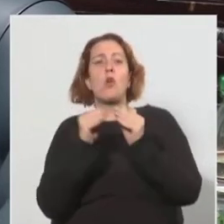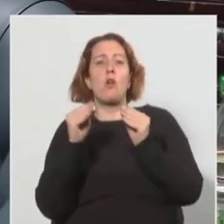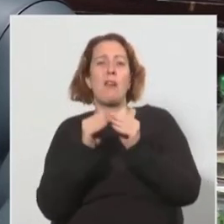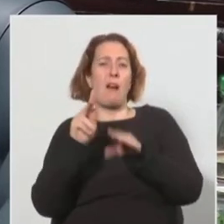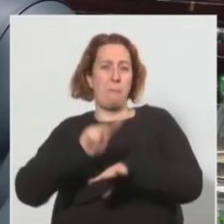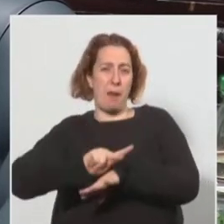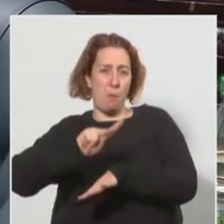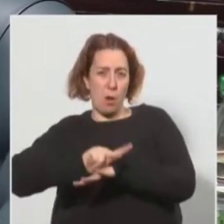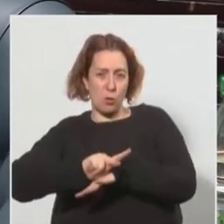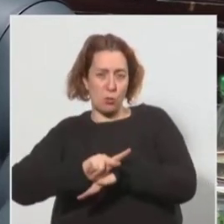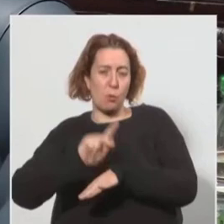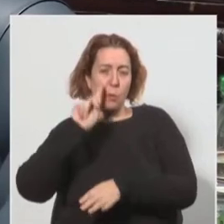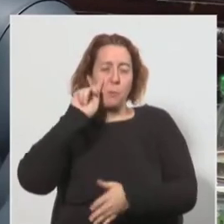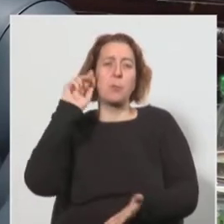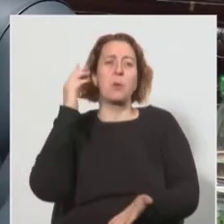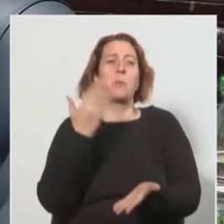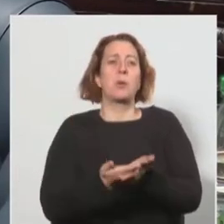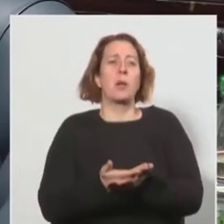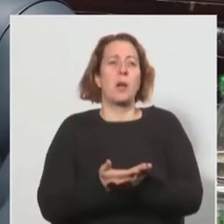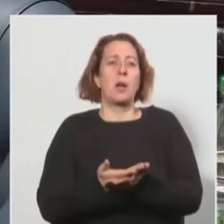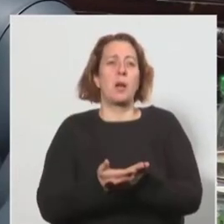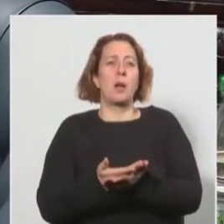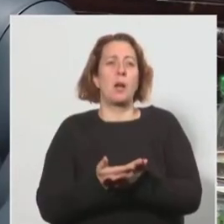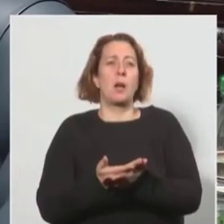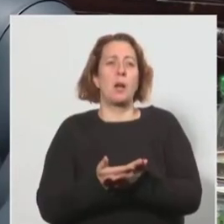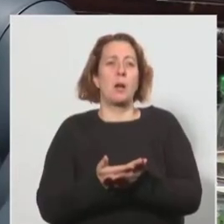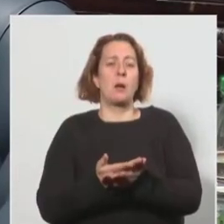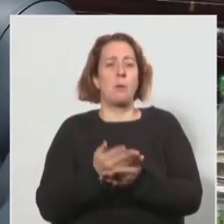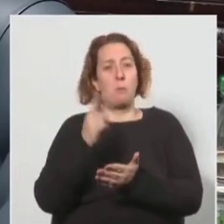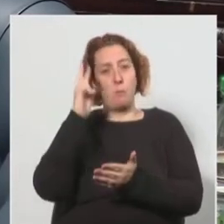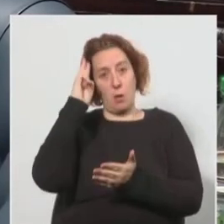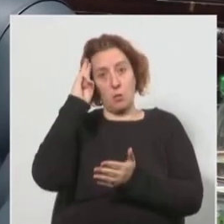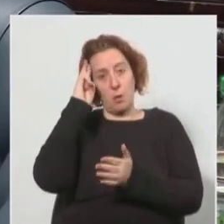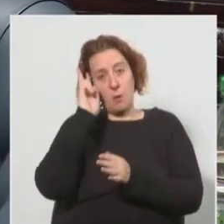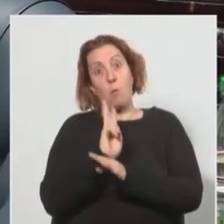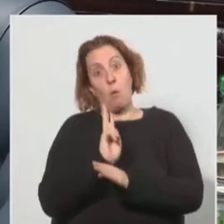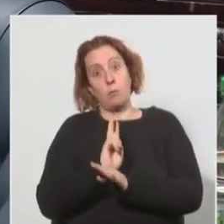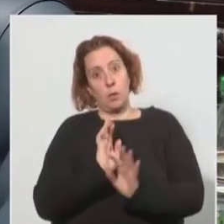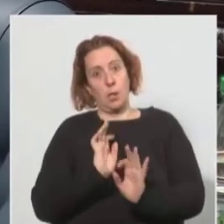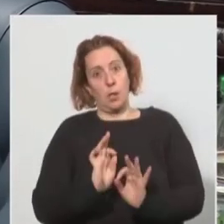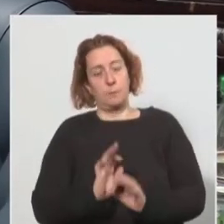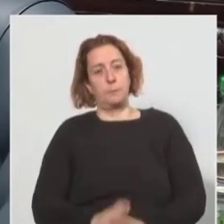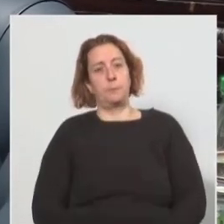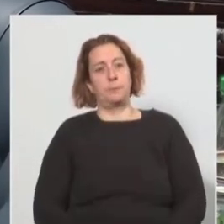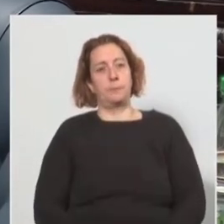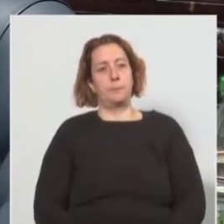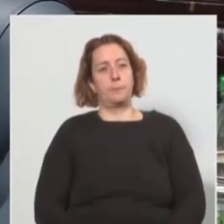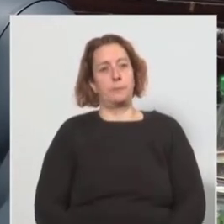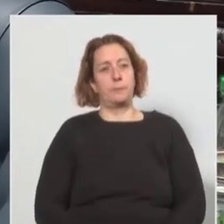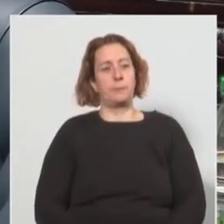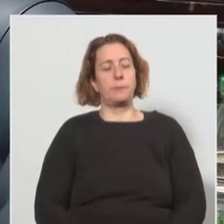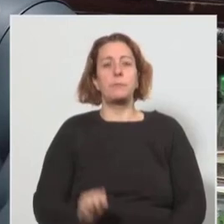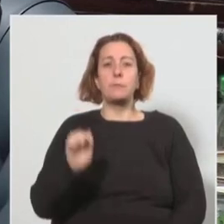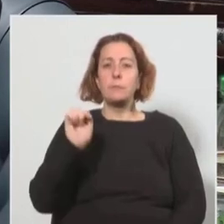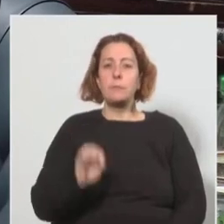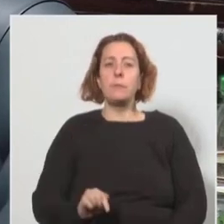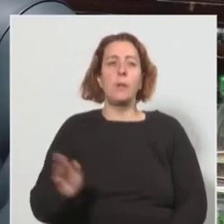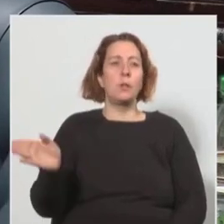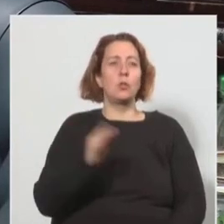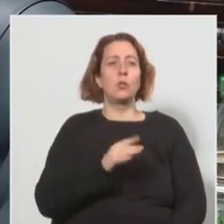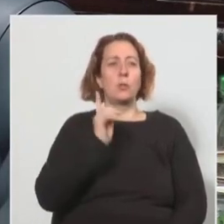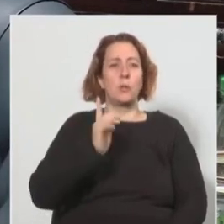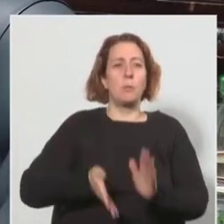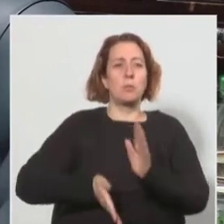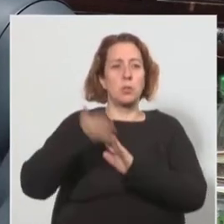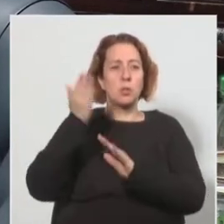paraguayos, proponían una muy razonable cautela. Hoy todos deberíamos irnos de aquí